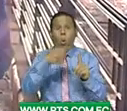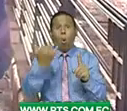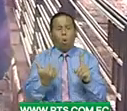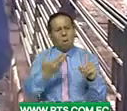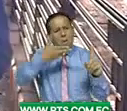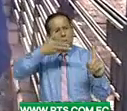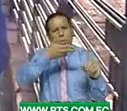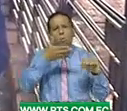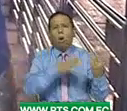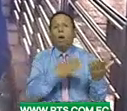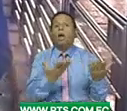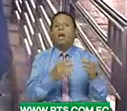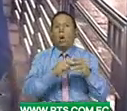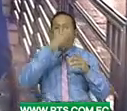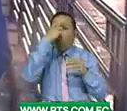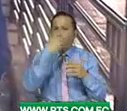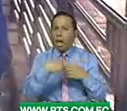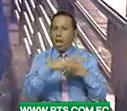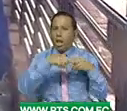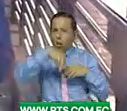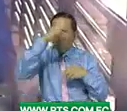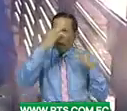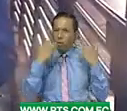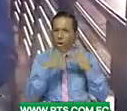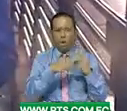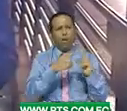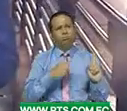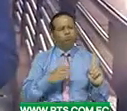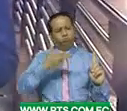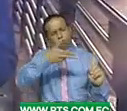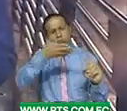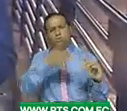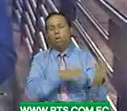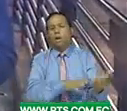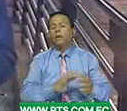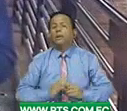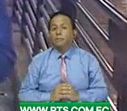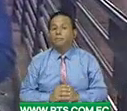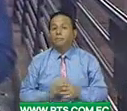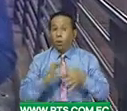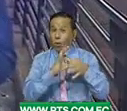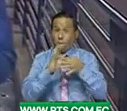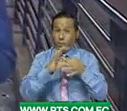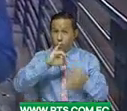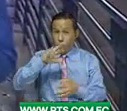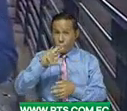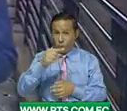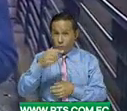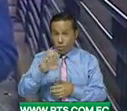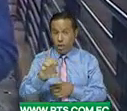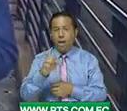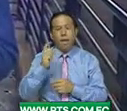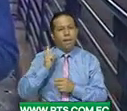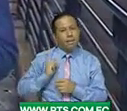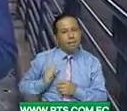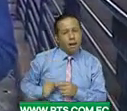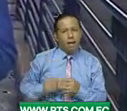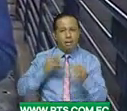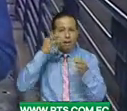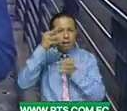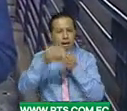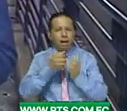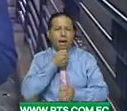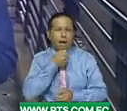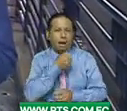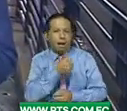exterior de un hotel en el norte de Guayaquil. Nuestro compañero Jorge Escobar nos tiene detalles de los resultados policiales y lo que